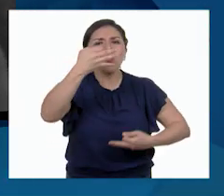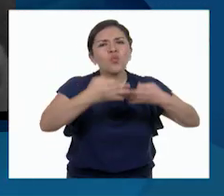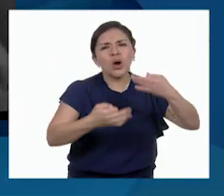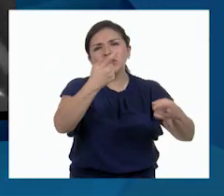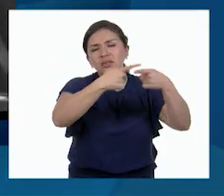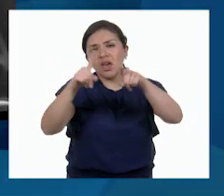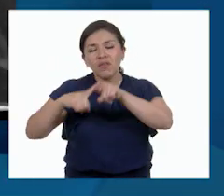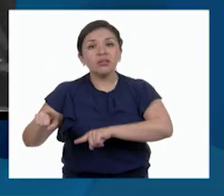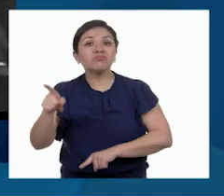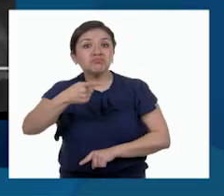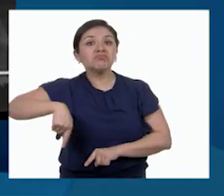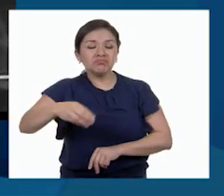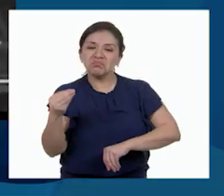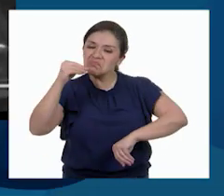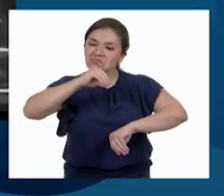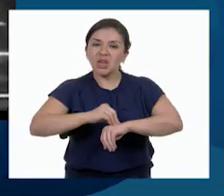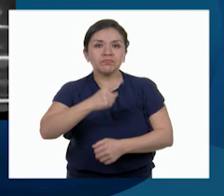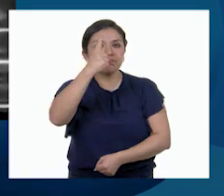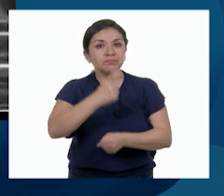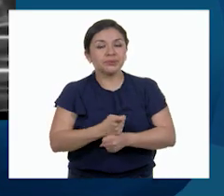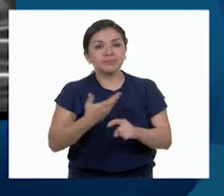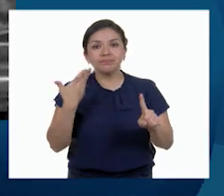magistrados.